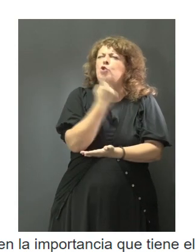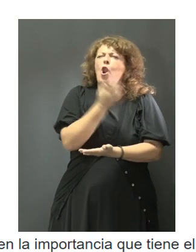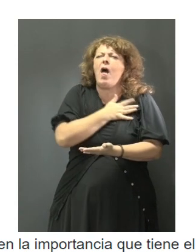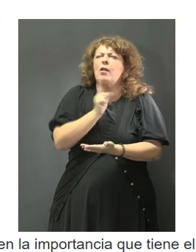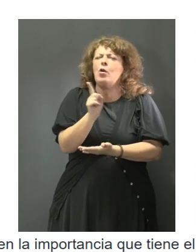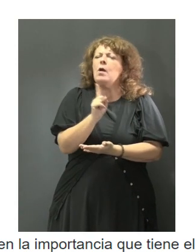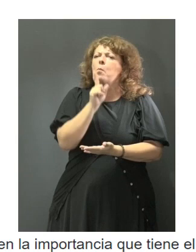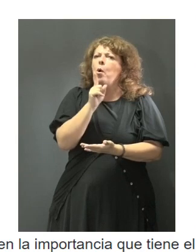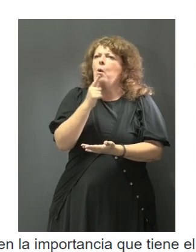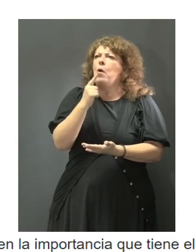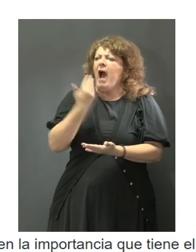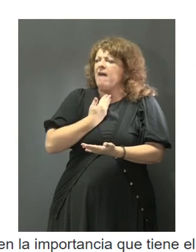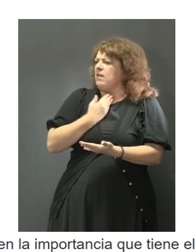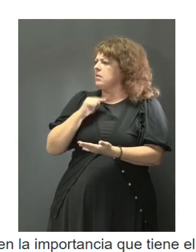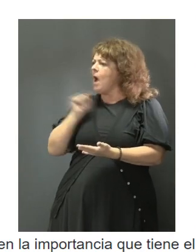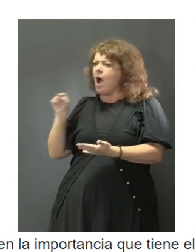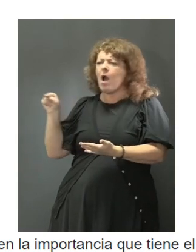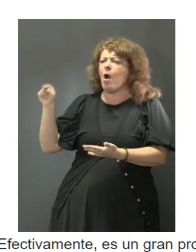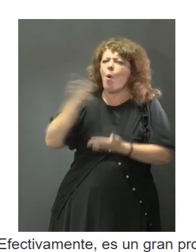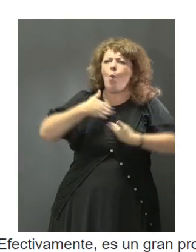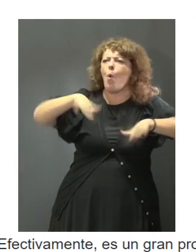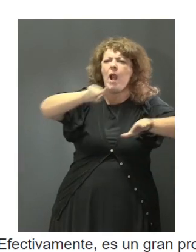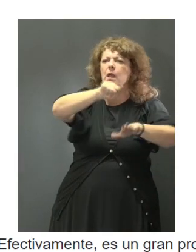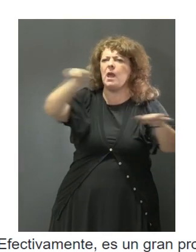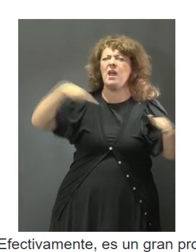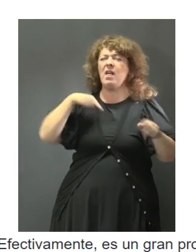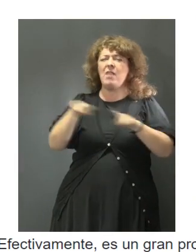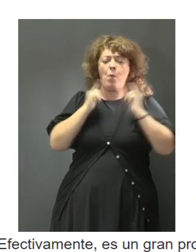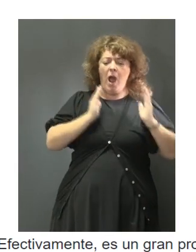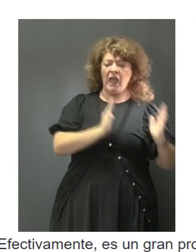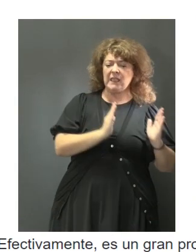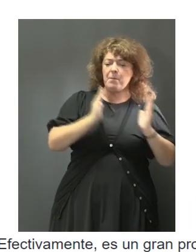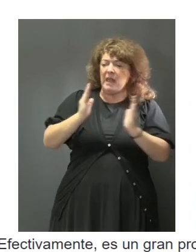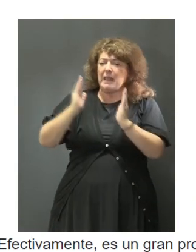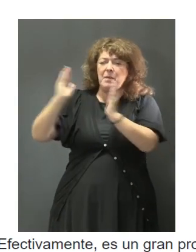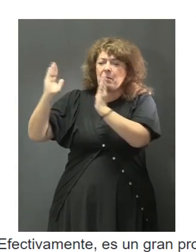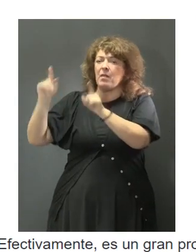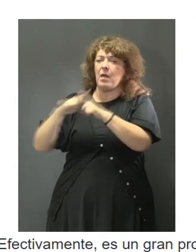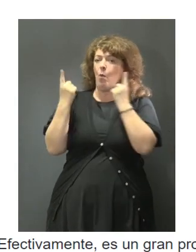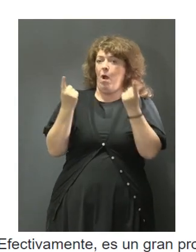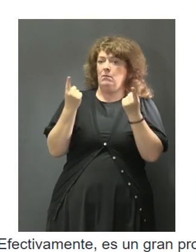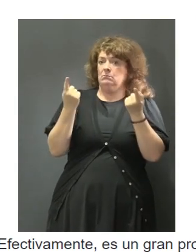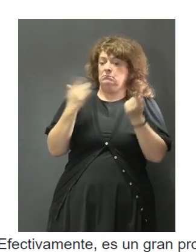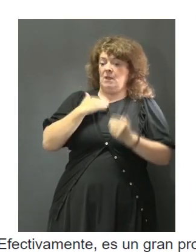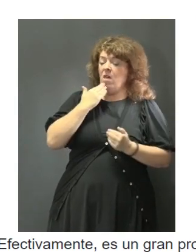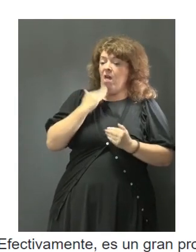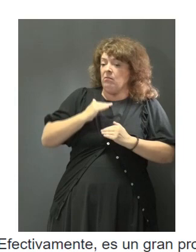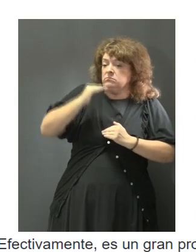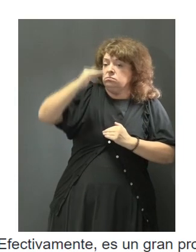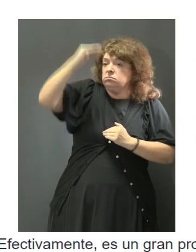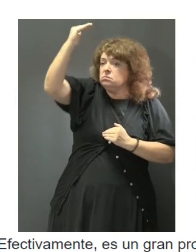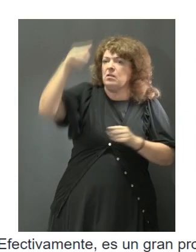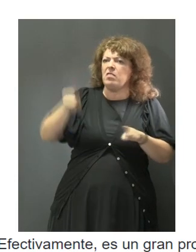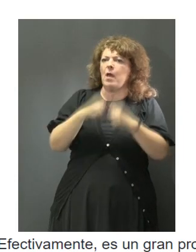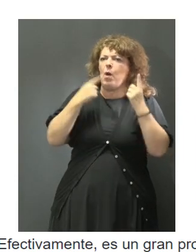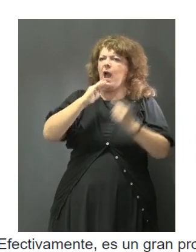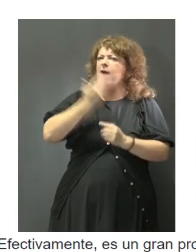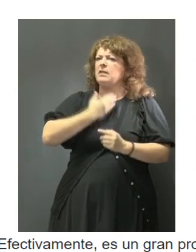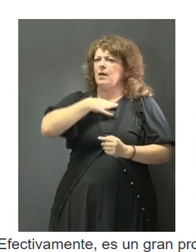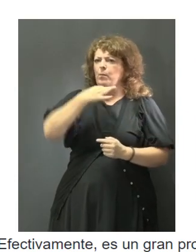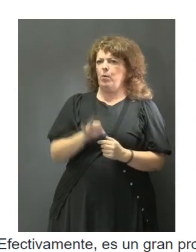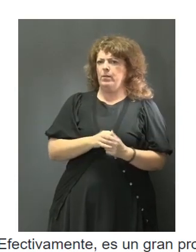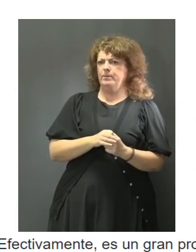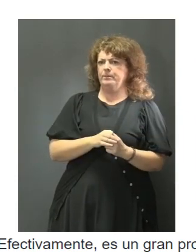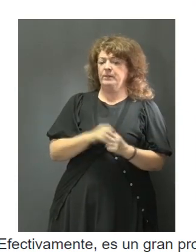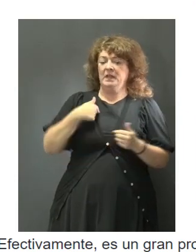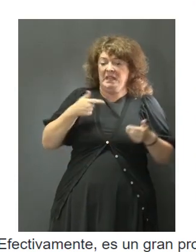puede afectar a cualquier persona en cualquier etapa del ciclo vital, como también se ha señalado, y los caminos que pueden